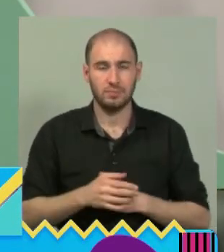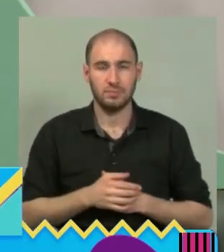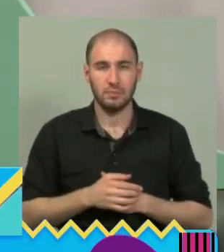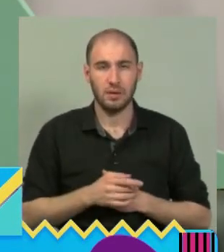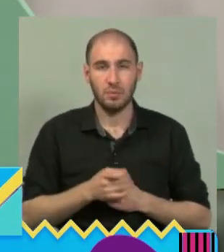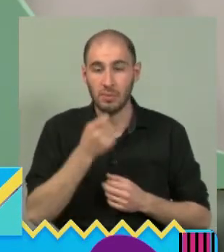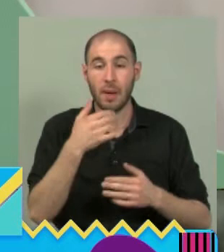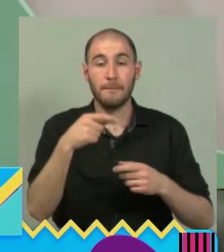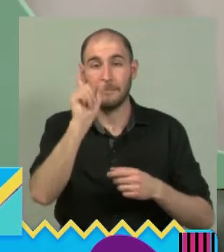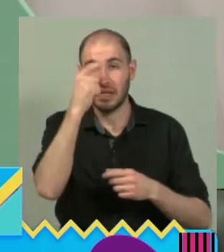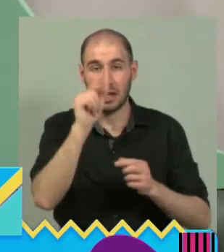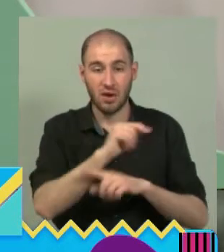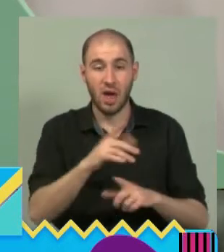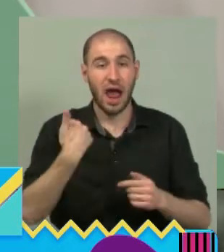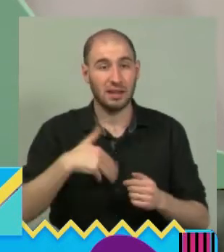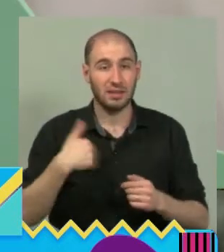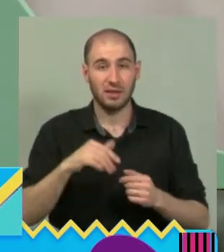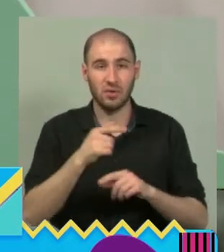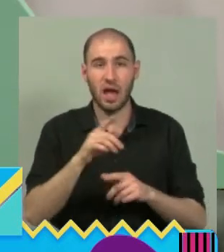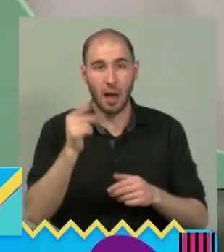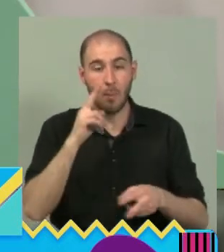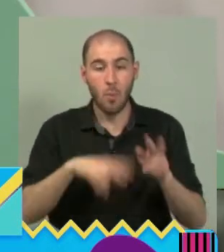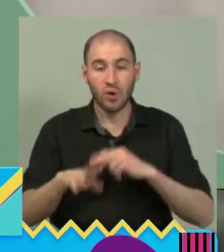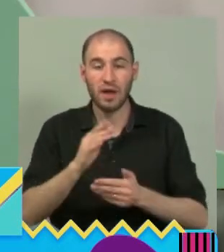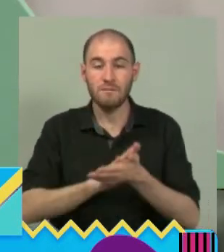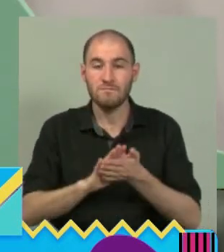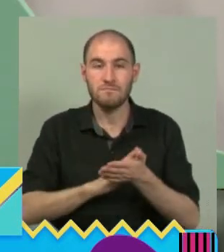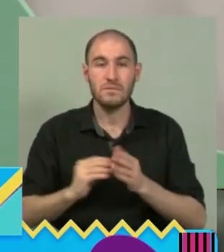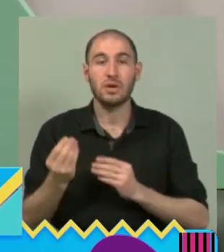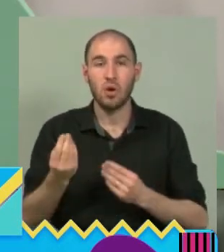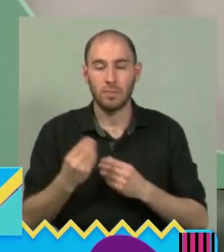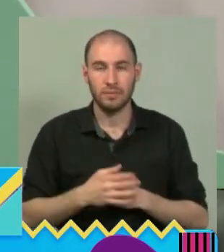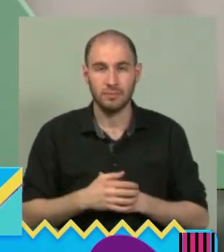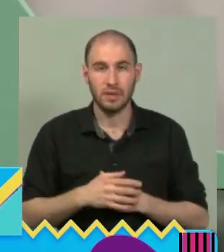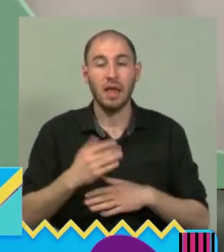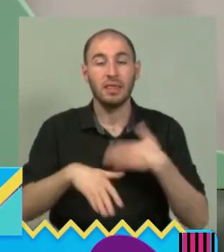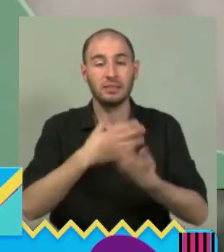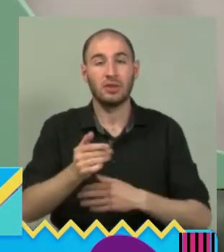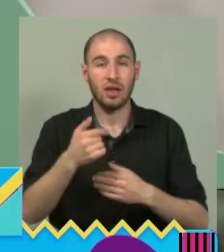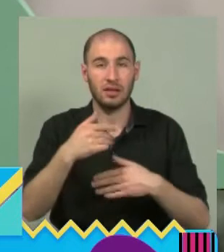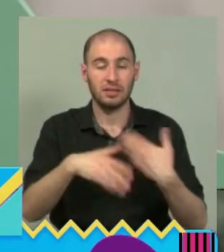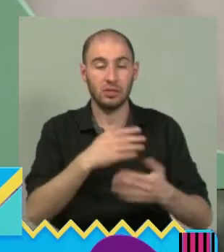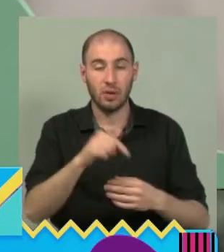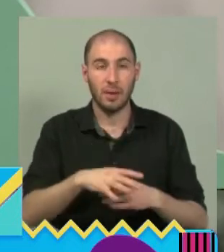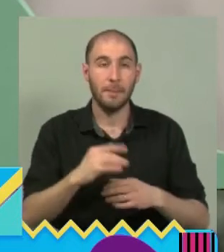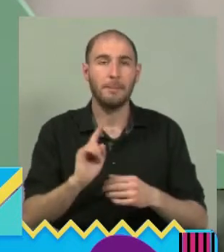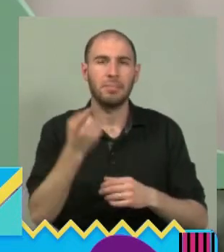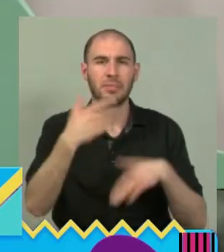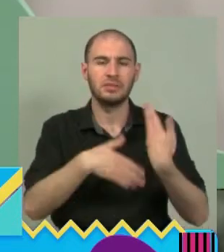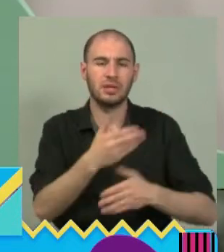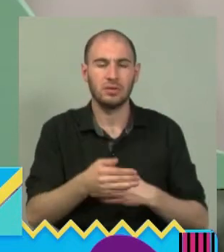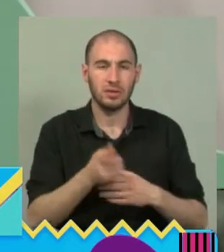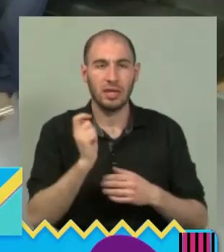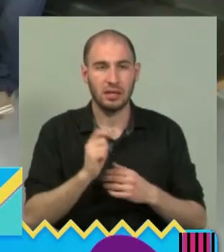al no haber minería en la Argentina, había que buscar la forma de que se desarrollara la actividad. Los primeros que desarrollaron la